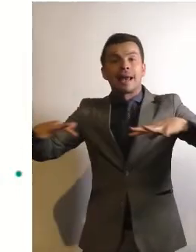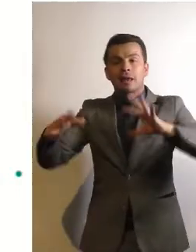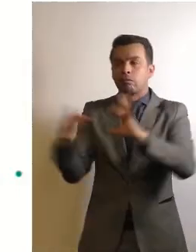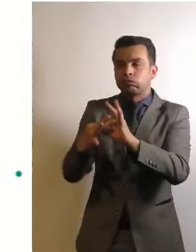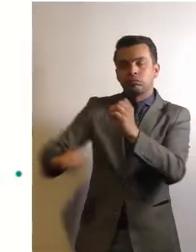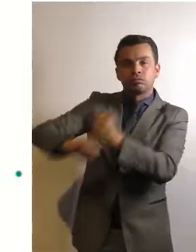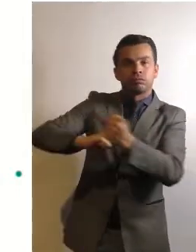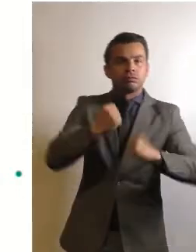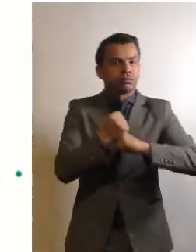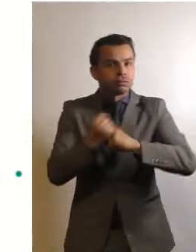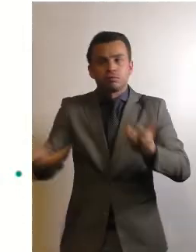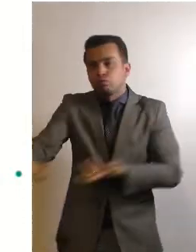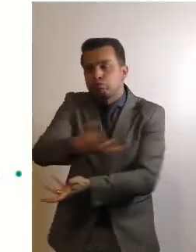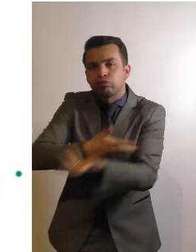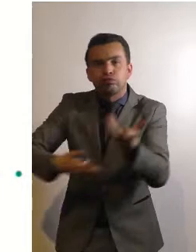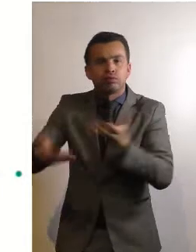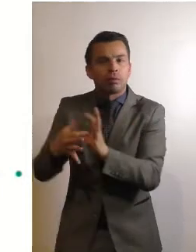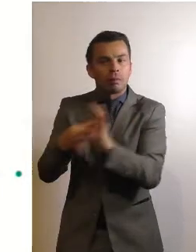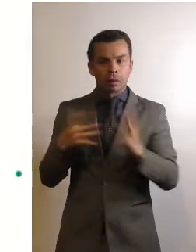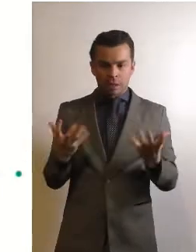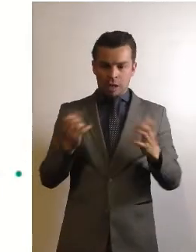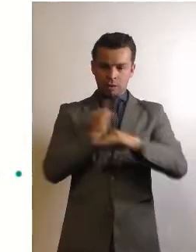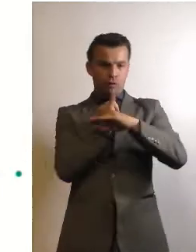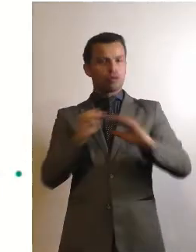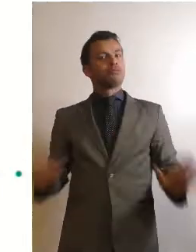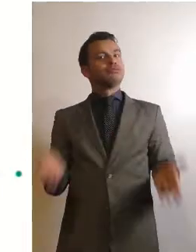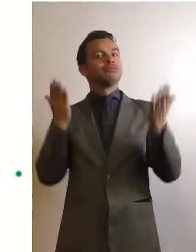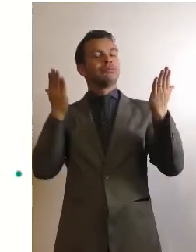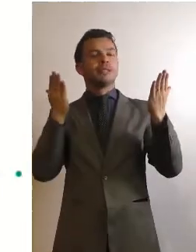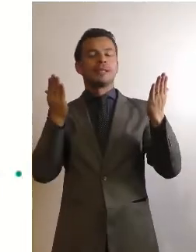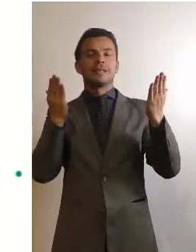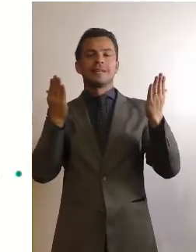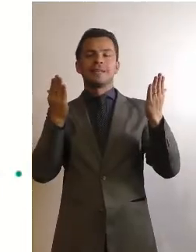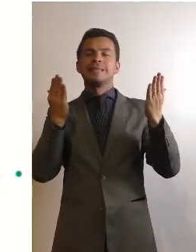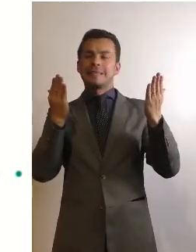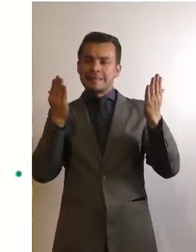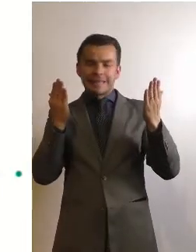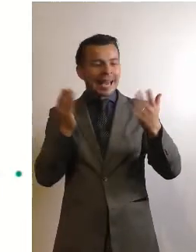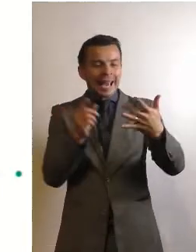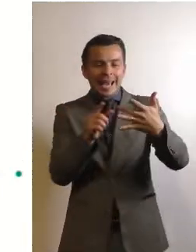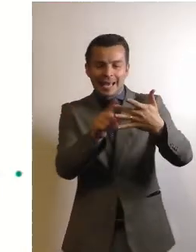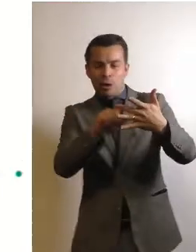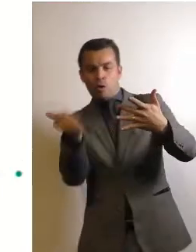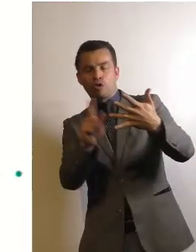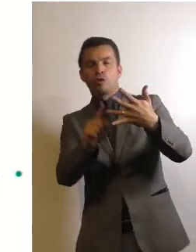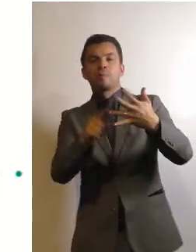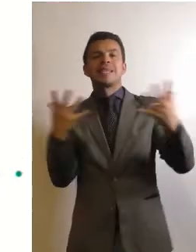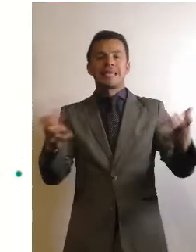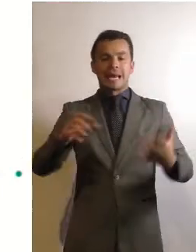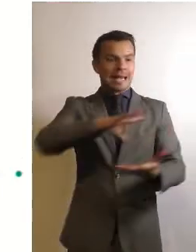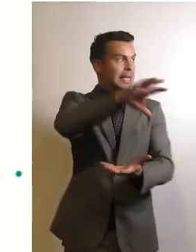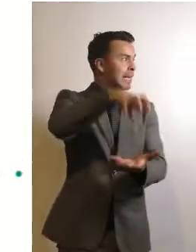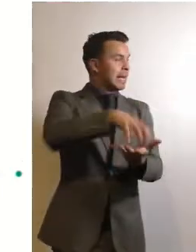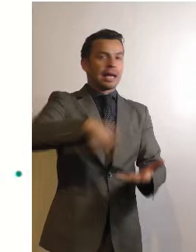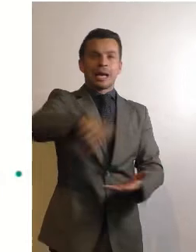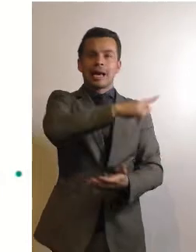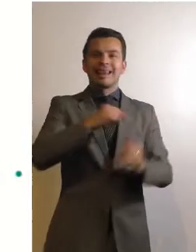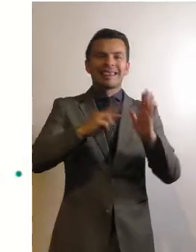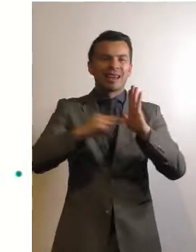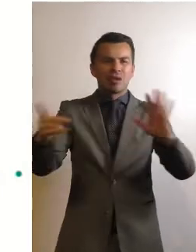mutuo beneficio para el crecimiento institucional, que contemos con un campus inteligente y ubicuo en